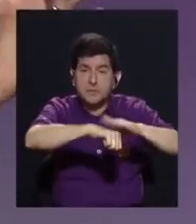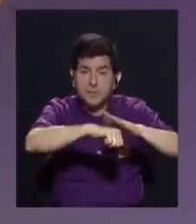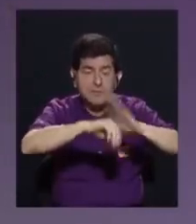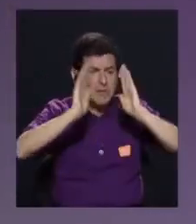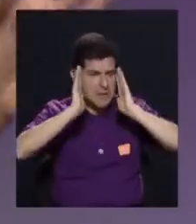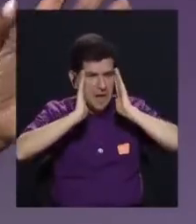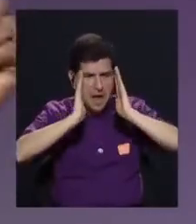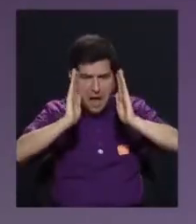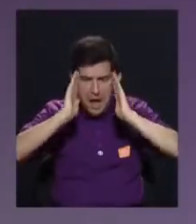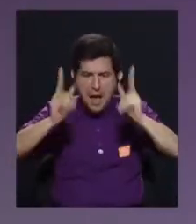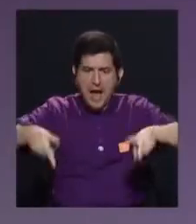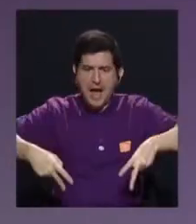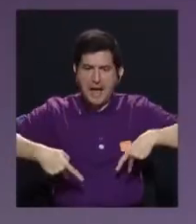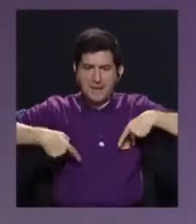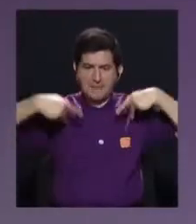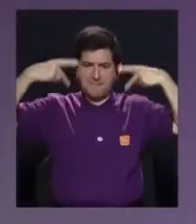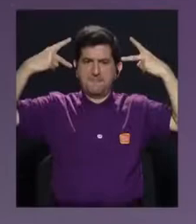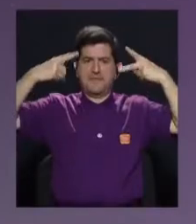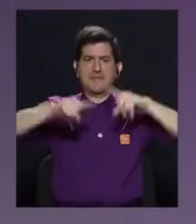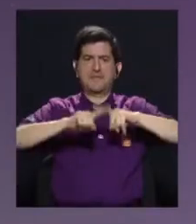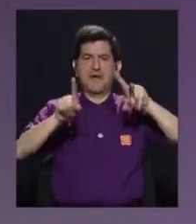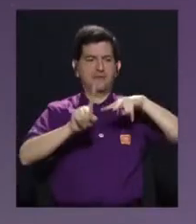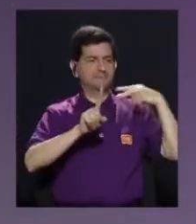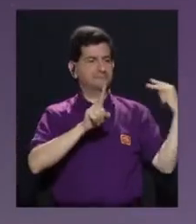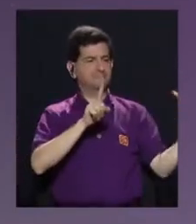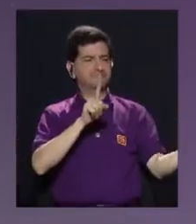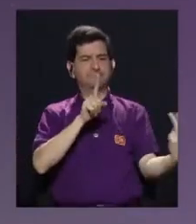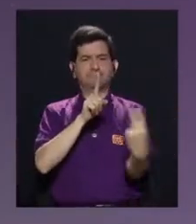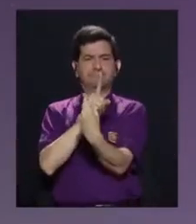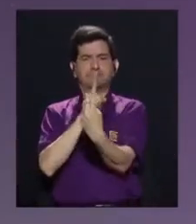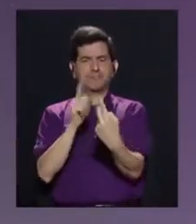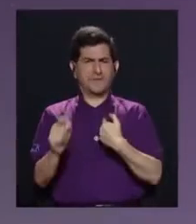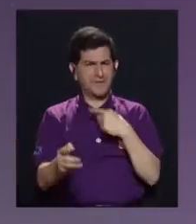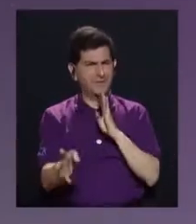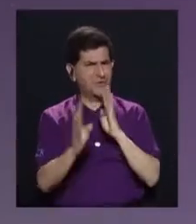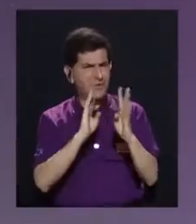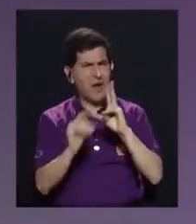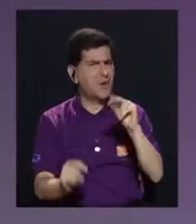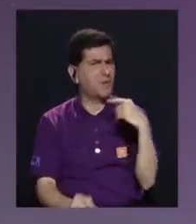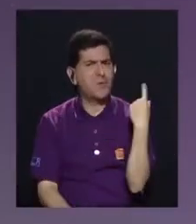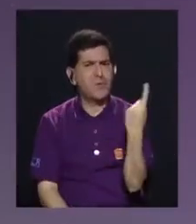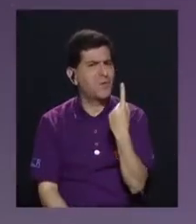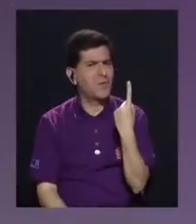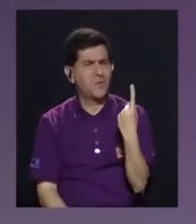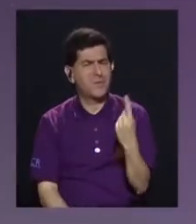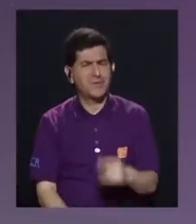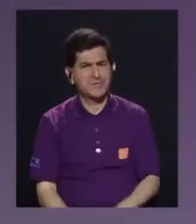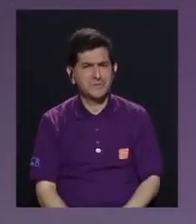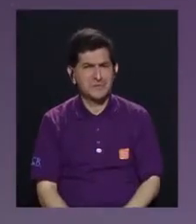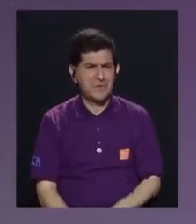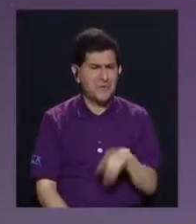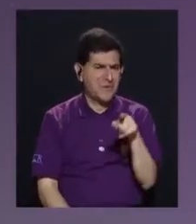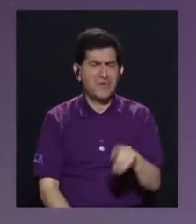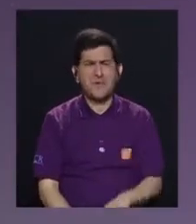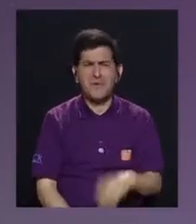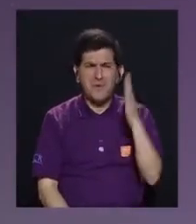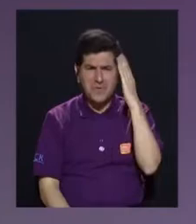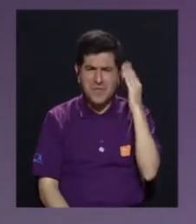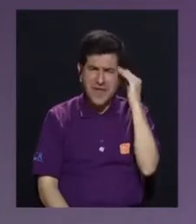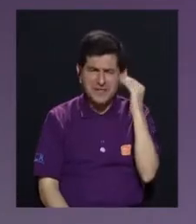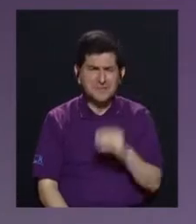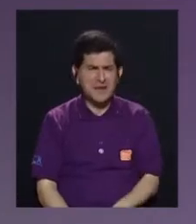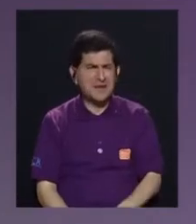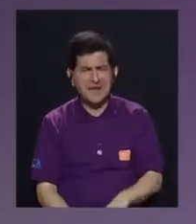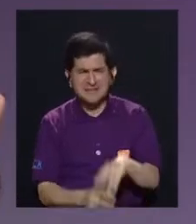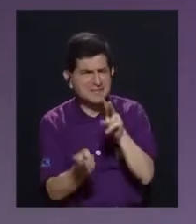abordar la vida desde desde otra perspectiva y estoy hablando no de la no de la vivencia de la sexualidad sino